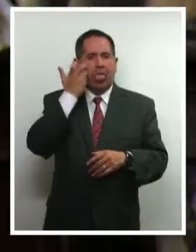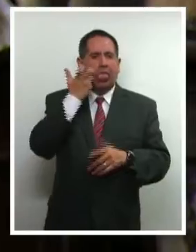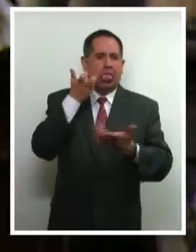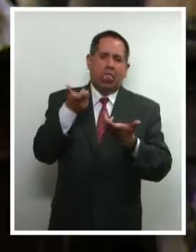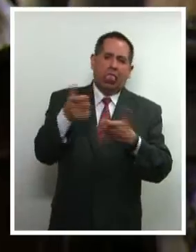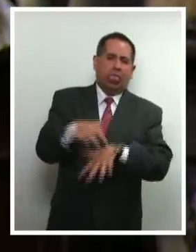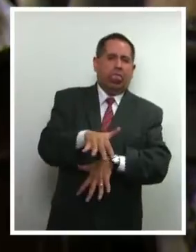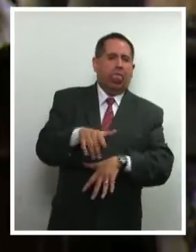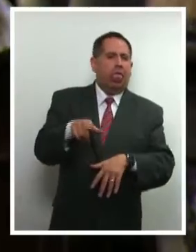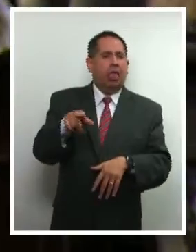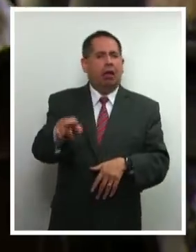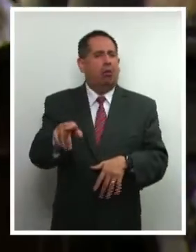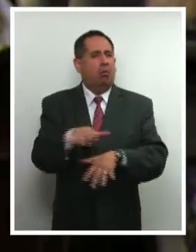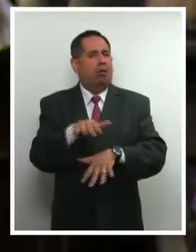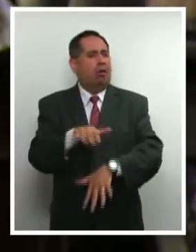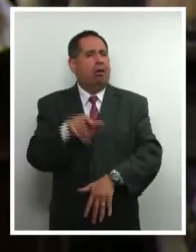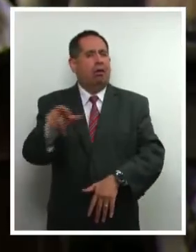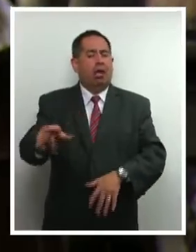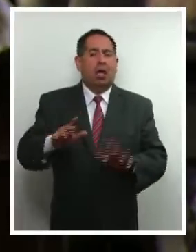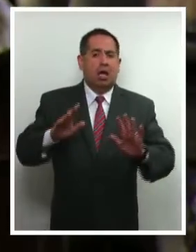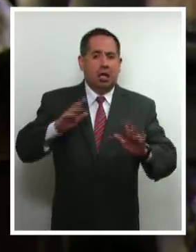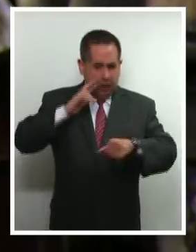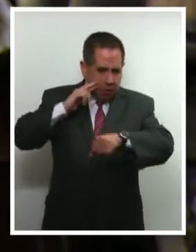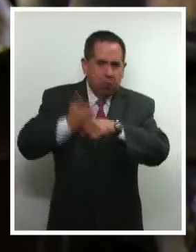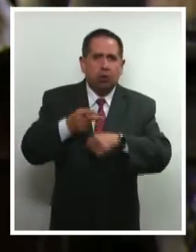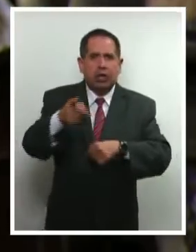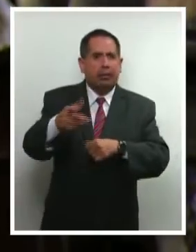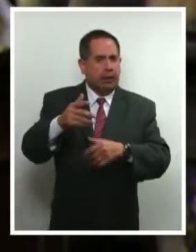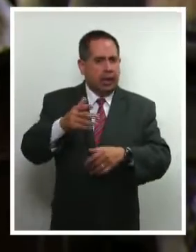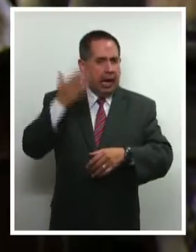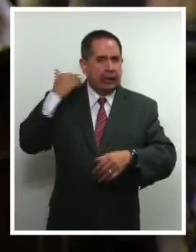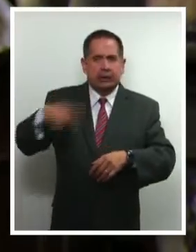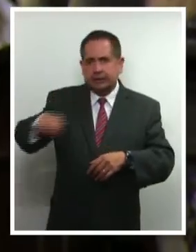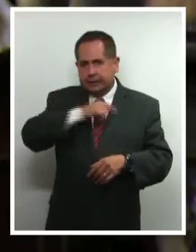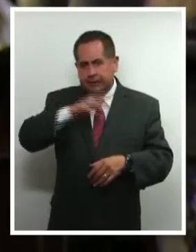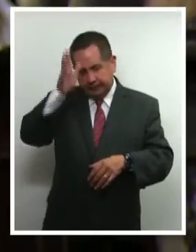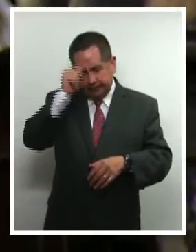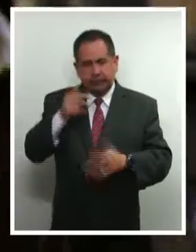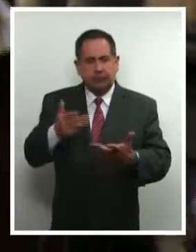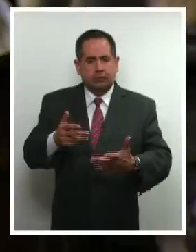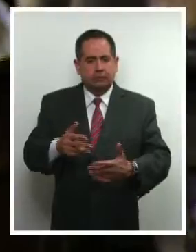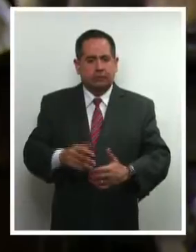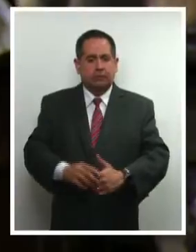huizacheras de eludir lo que ya se ha ido avanzando.